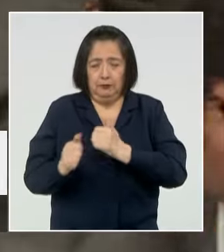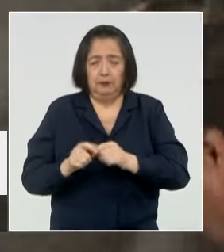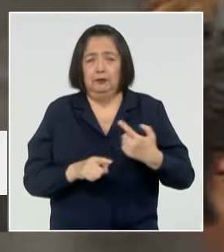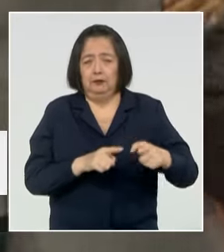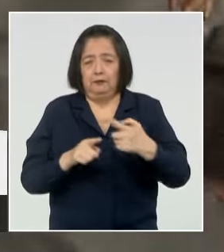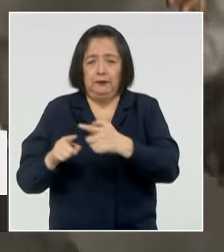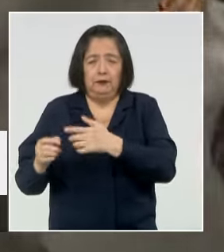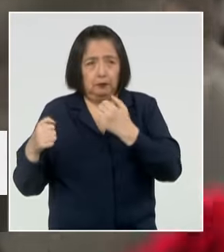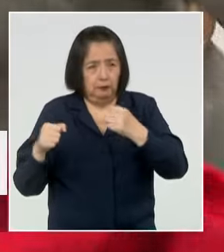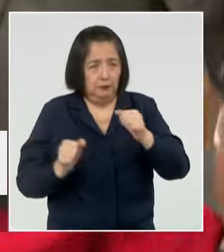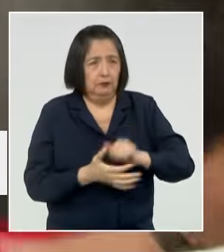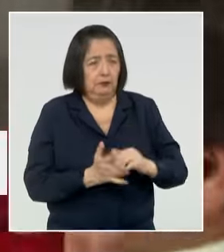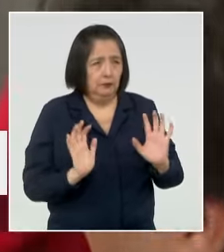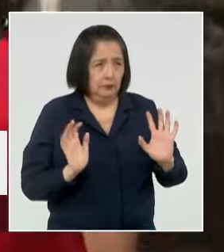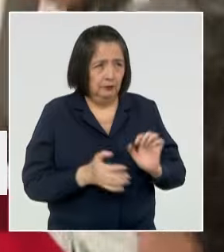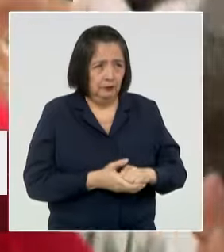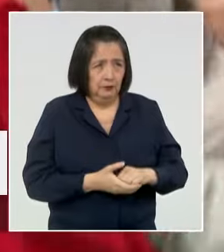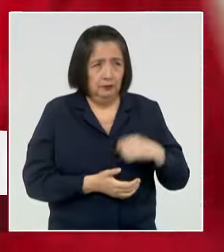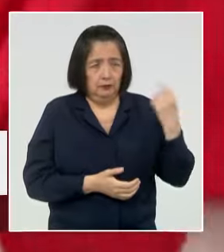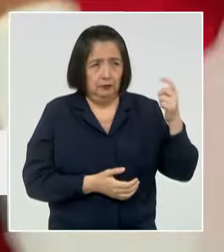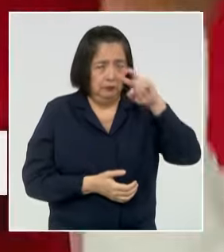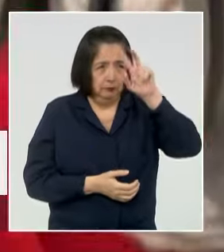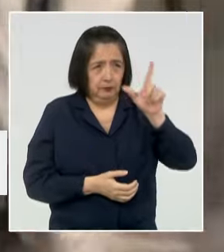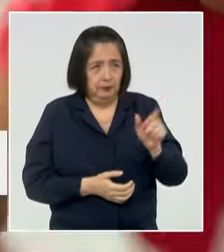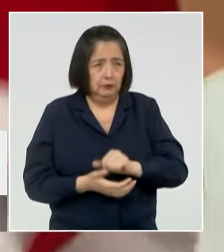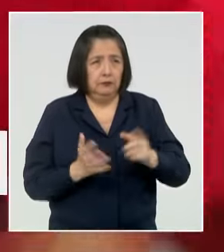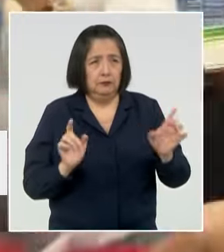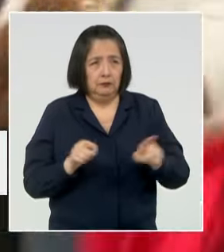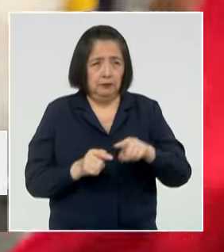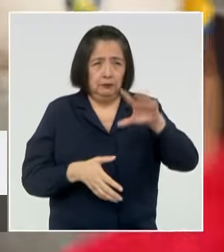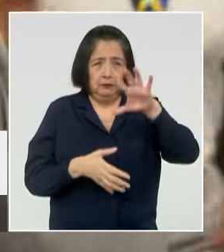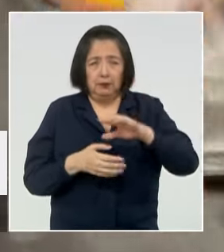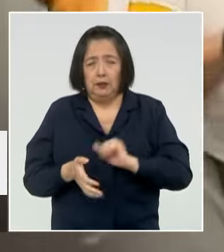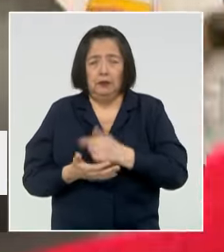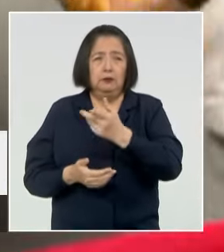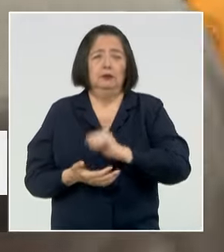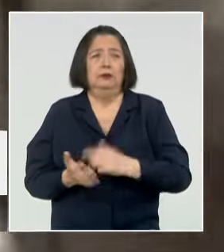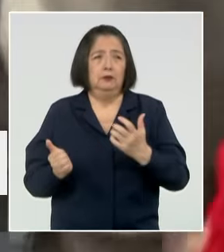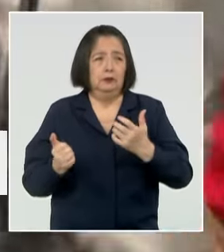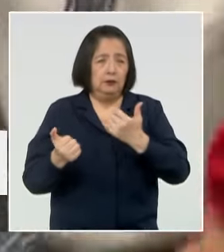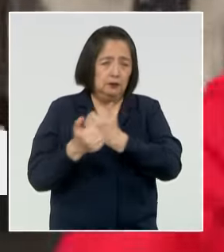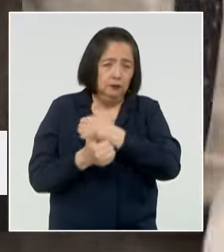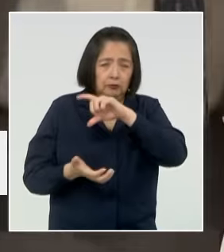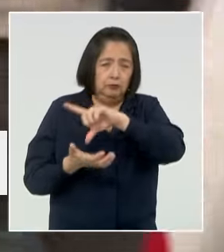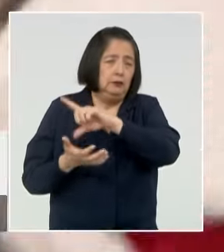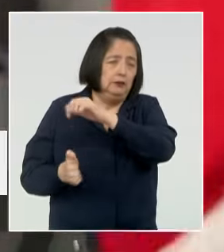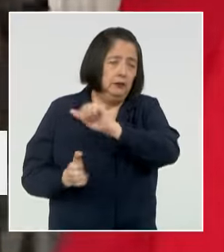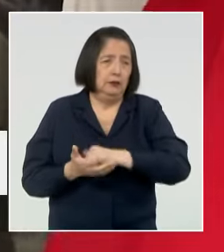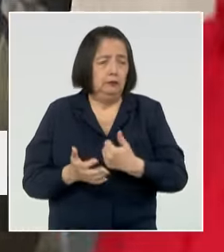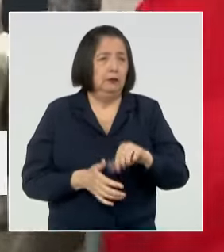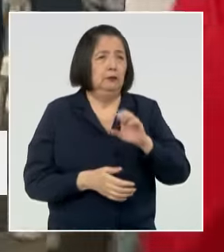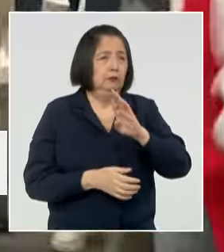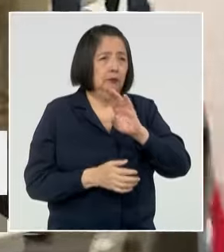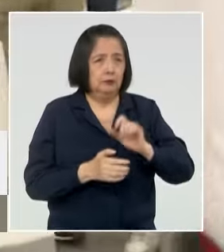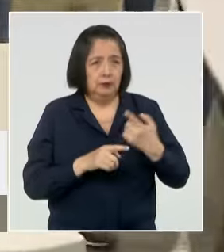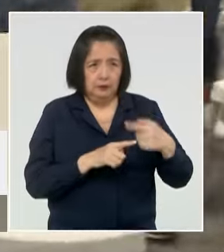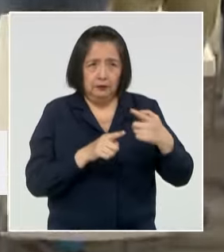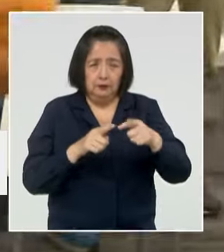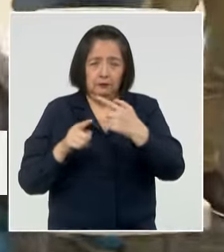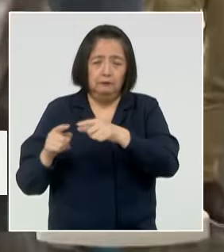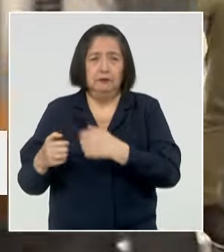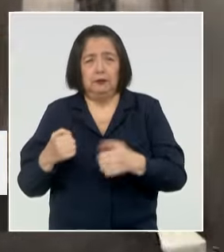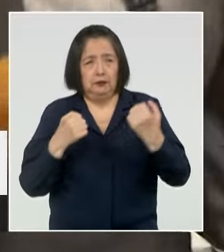Multideportivos a nivel nacional, como pueden ser los Juegos Panamericanos, Bolivarianos de Ayacucho y Lima, sino que cada una de las disciplinas